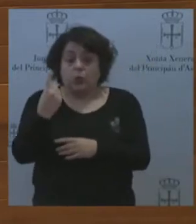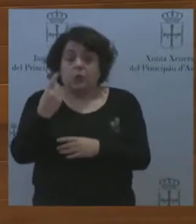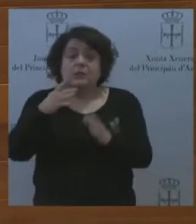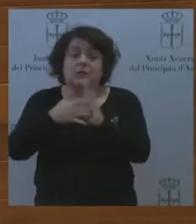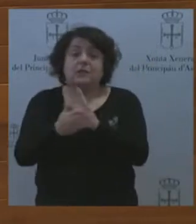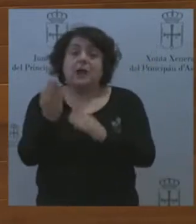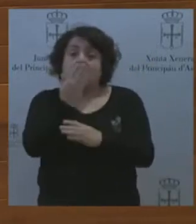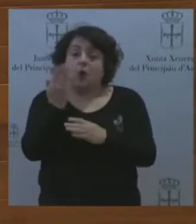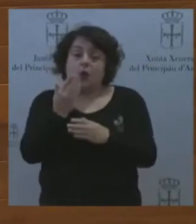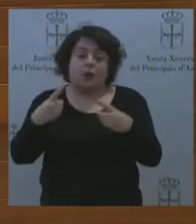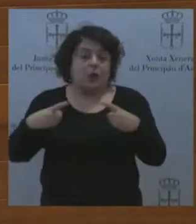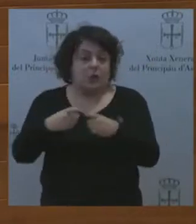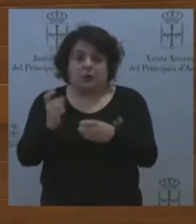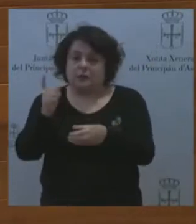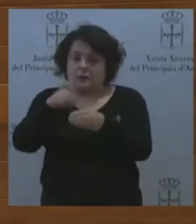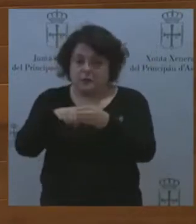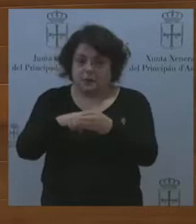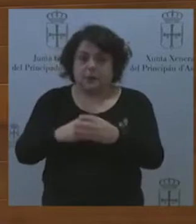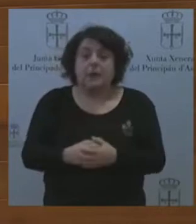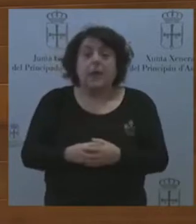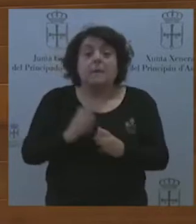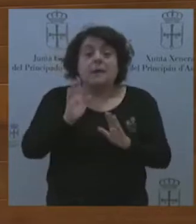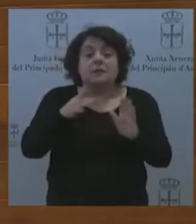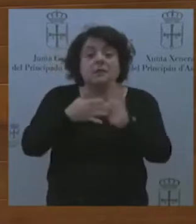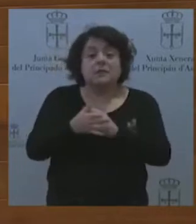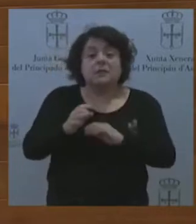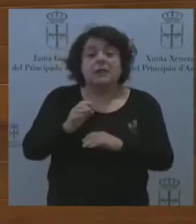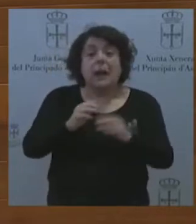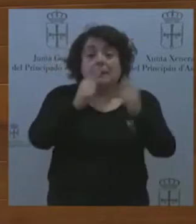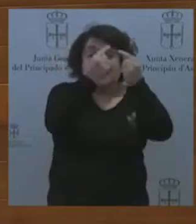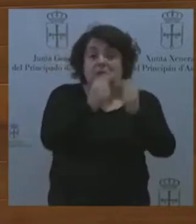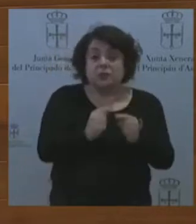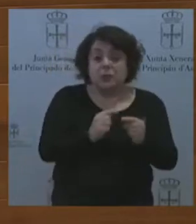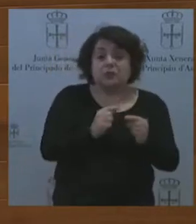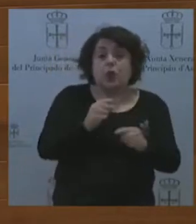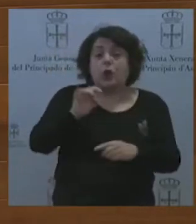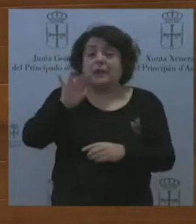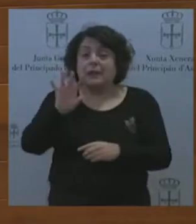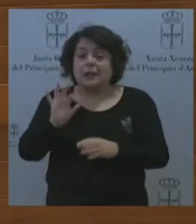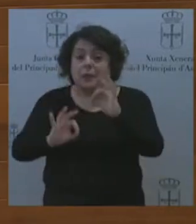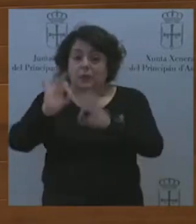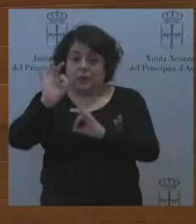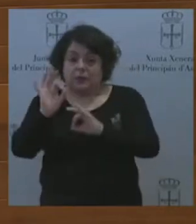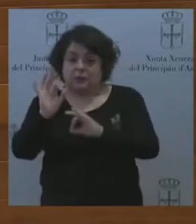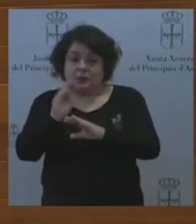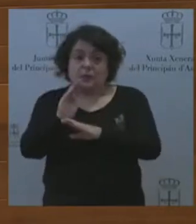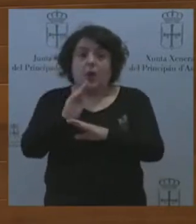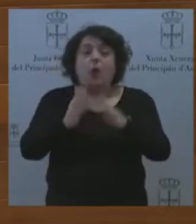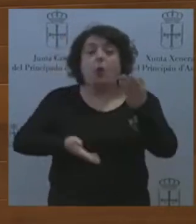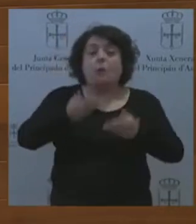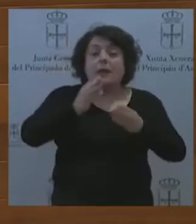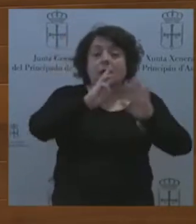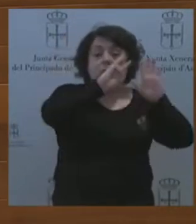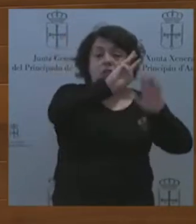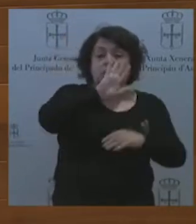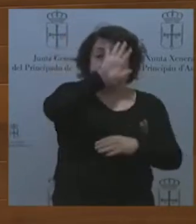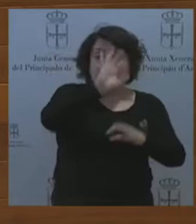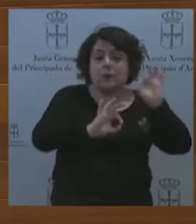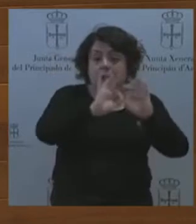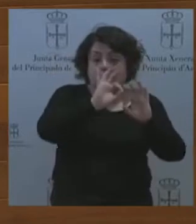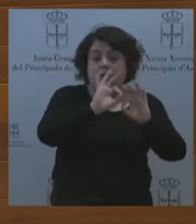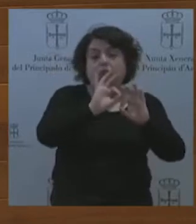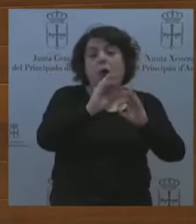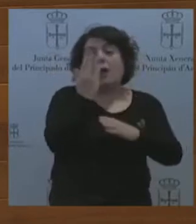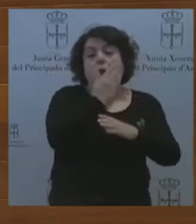el 15% del presupuesto destinado a educación frente al 85% que se destinan a colegios públicos.